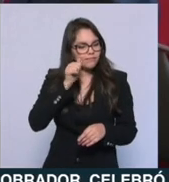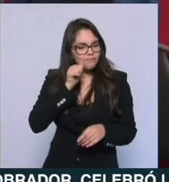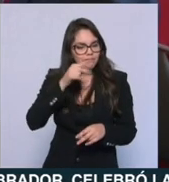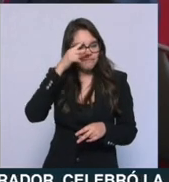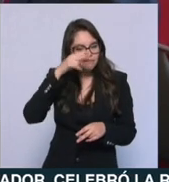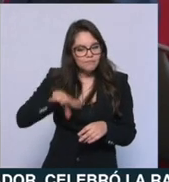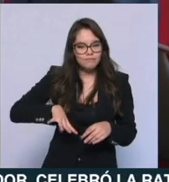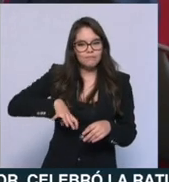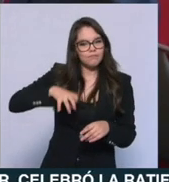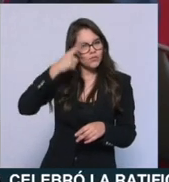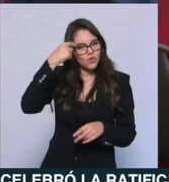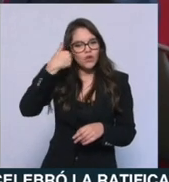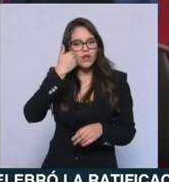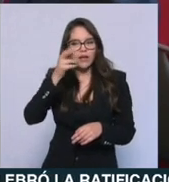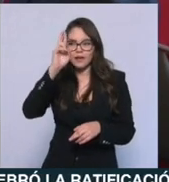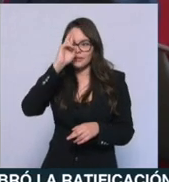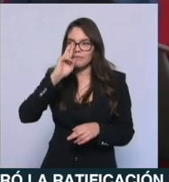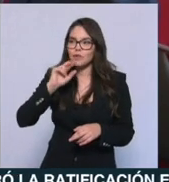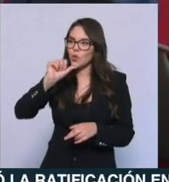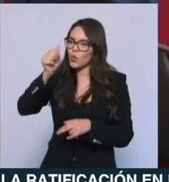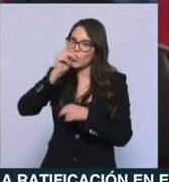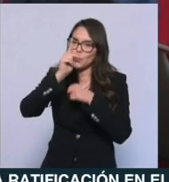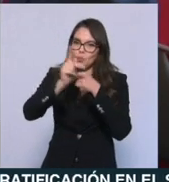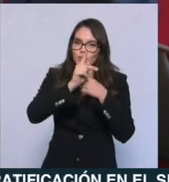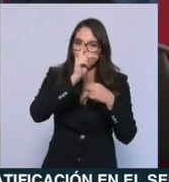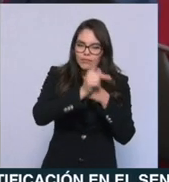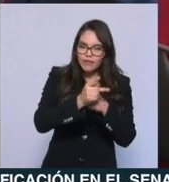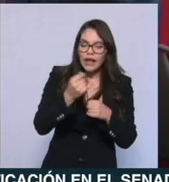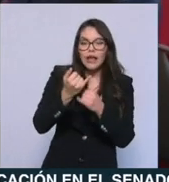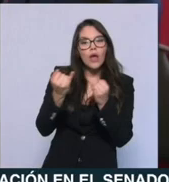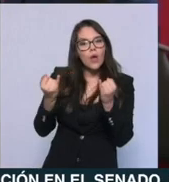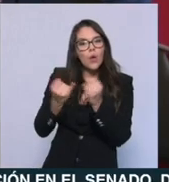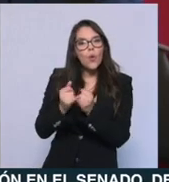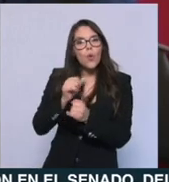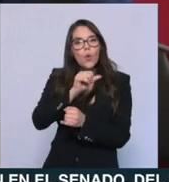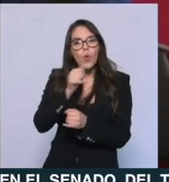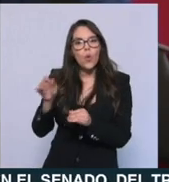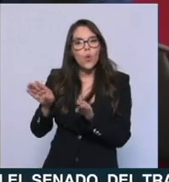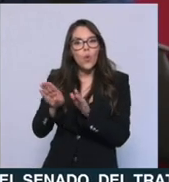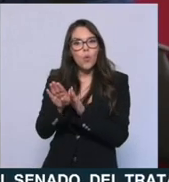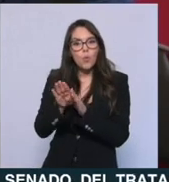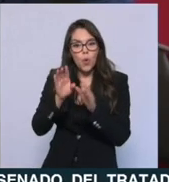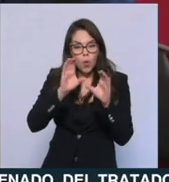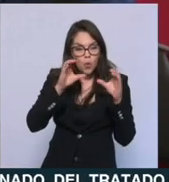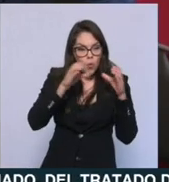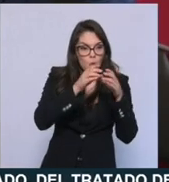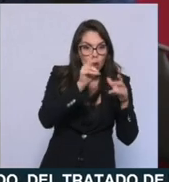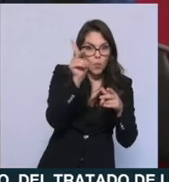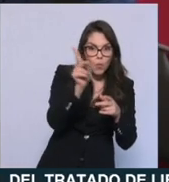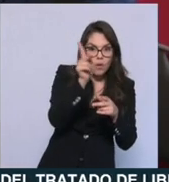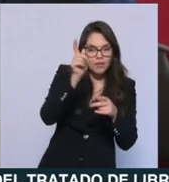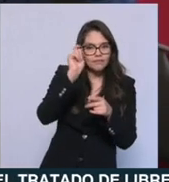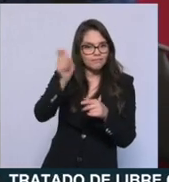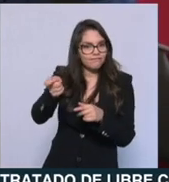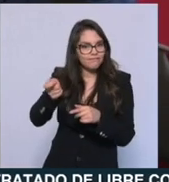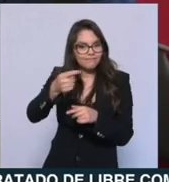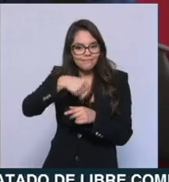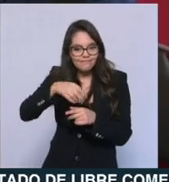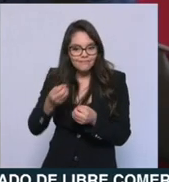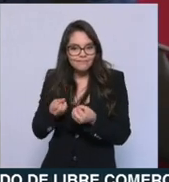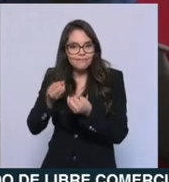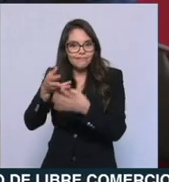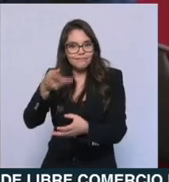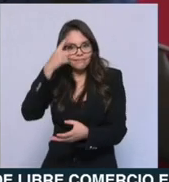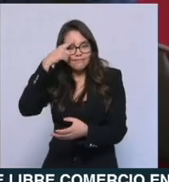también es importante. Y esa creencia de que la autodeterminación de los pueblos es un principio universal que nos favorece, que